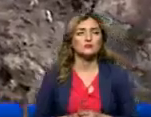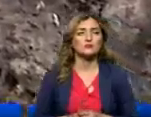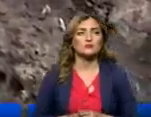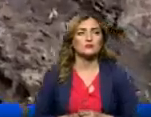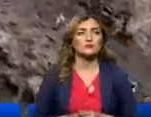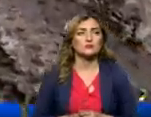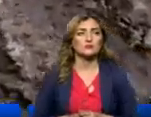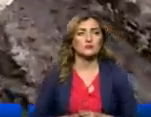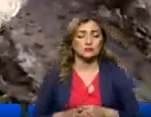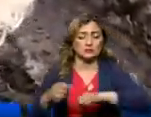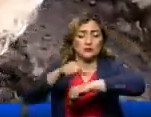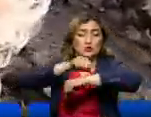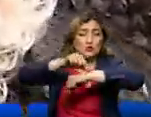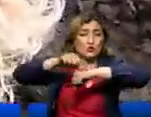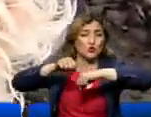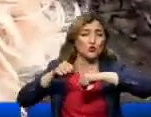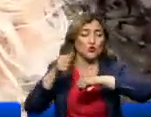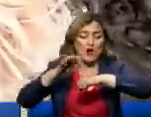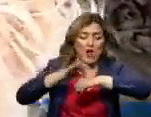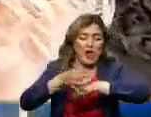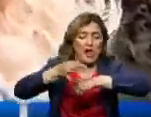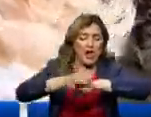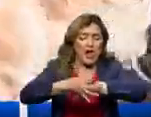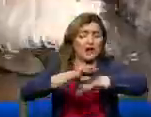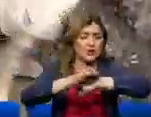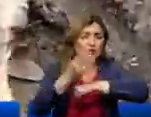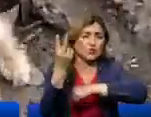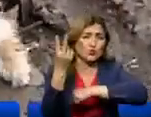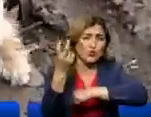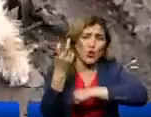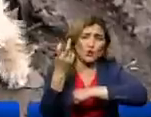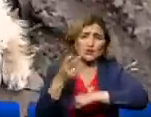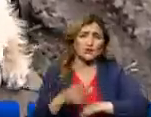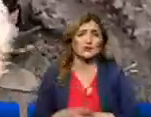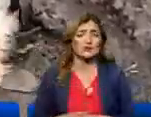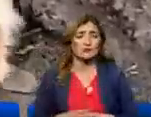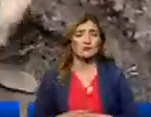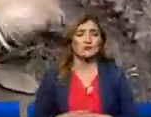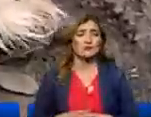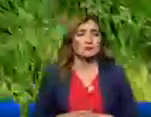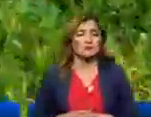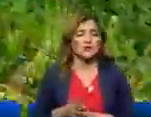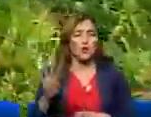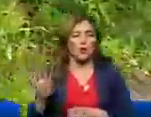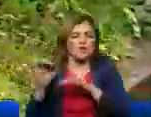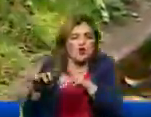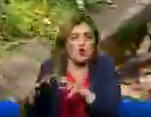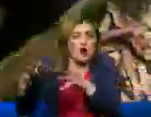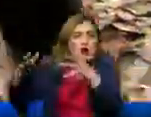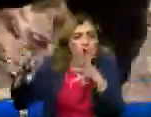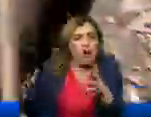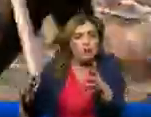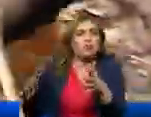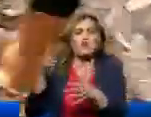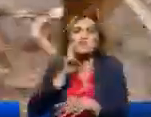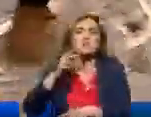más de 12 puntos cerrarán la herida del cuerpo de este perrito que dice su dueña fue atacado por cuatro golden cuando comenzaban